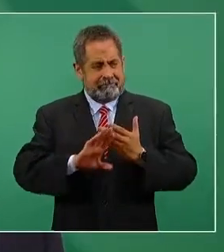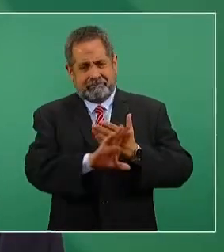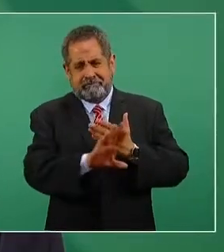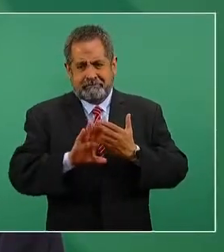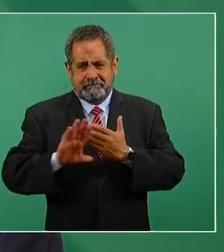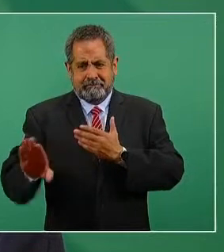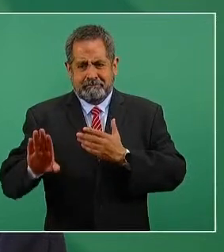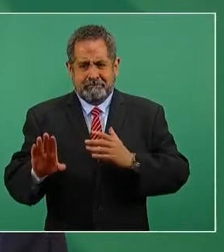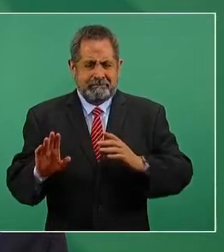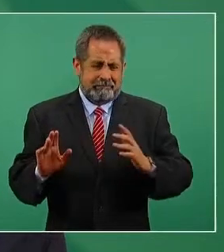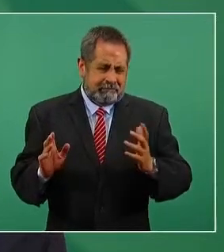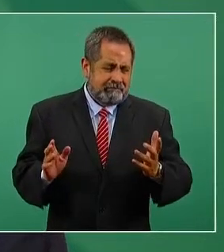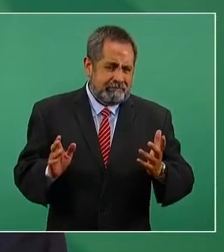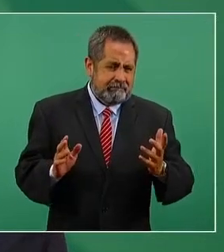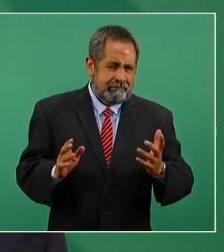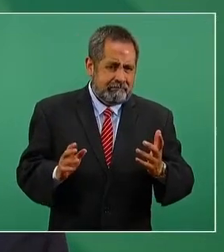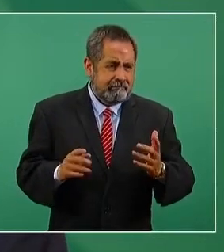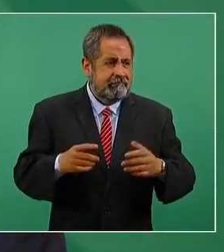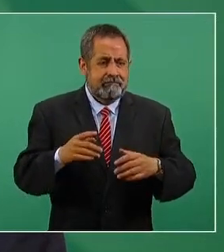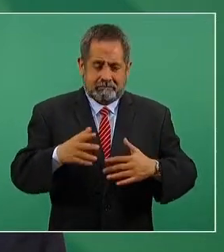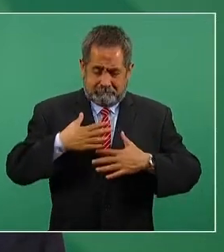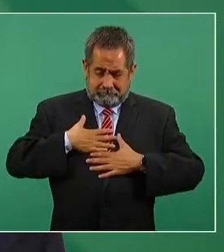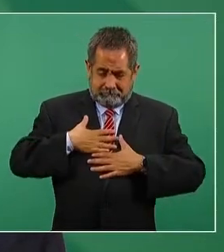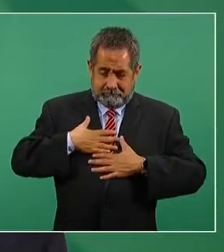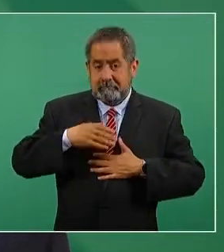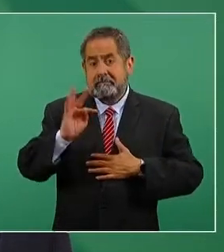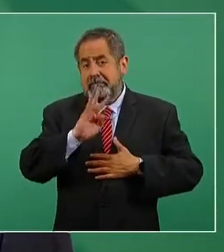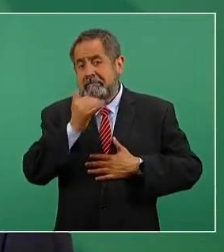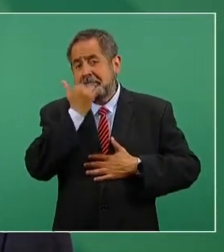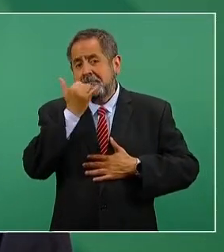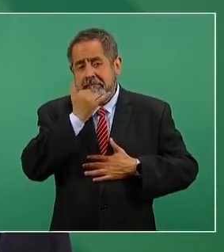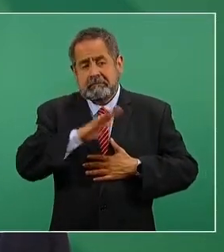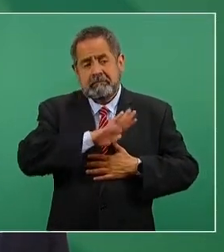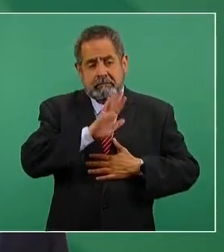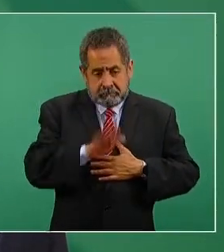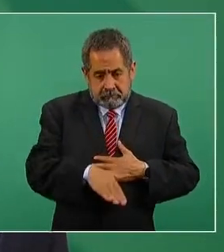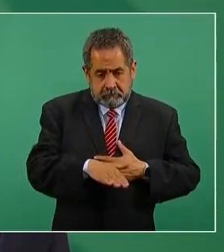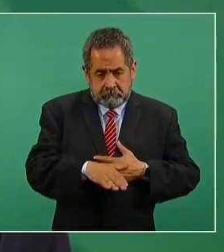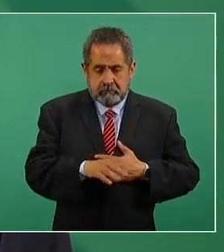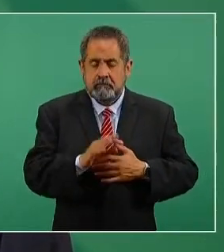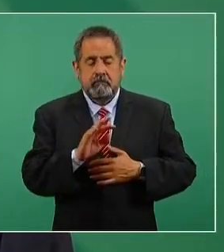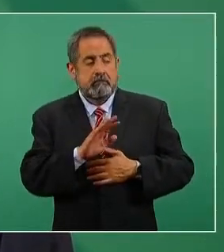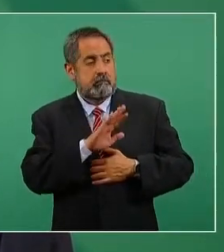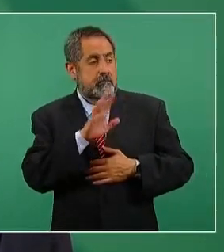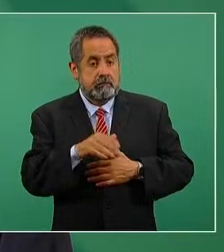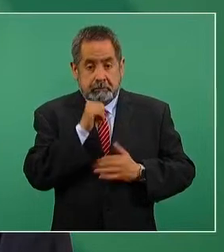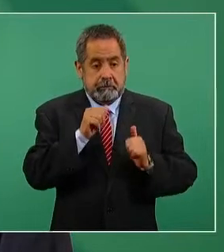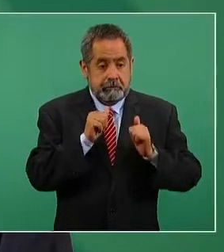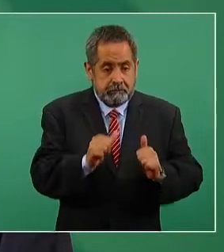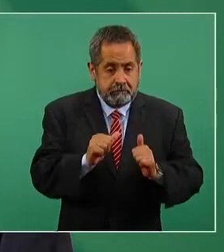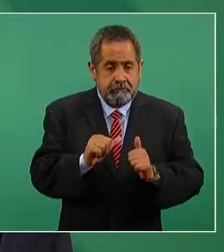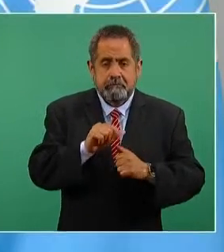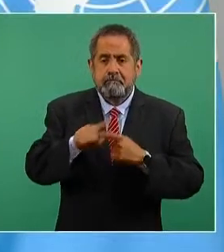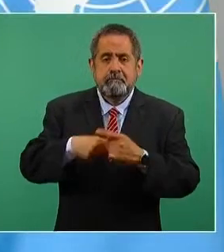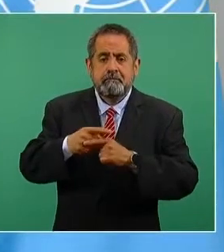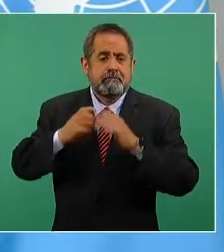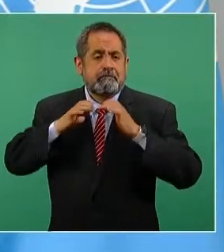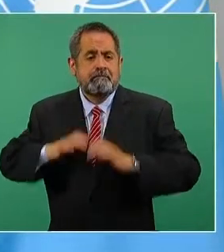No solo es que está en riesgo la vida, sino que nos afecta el organismo